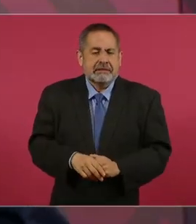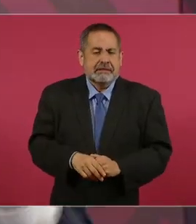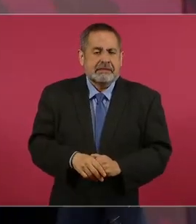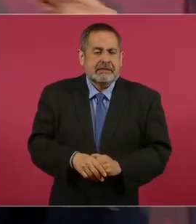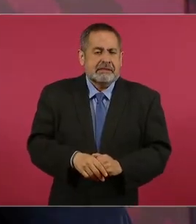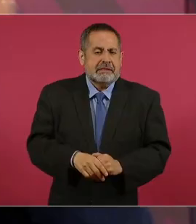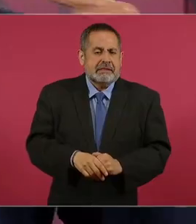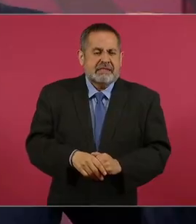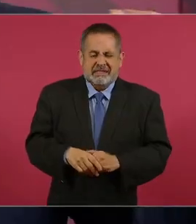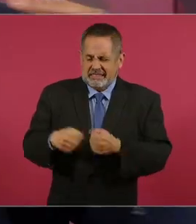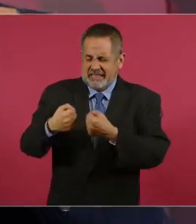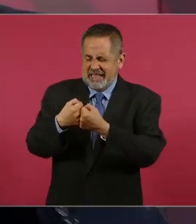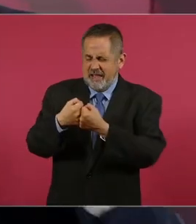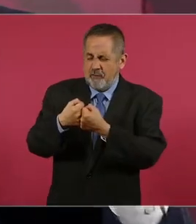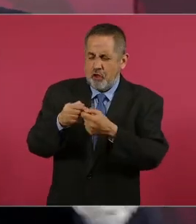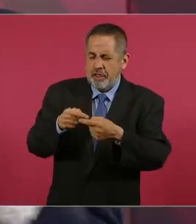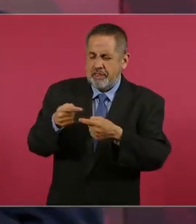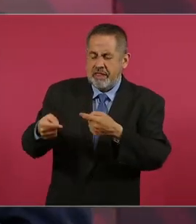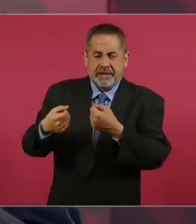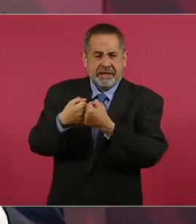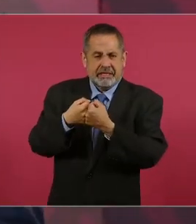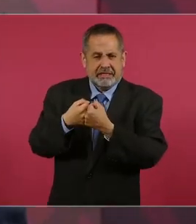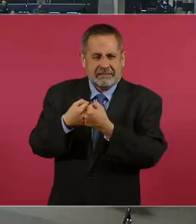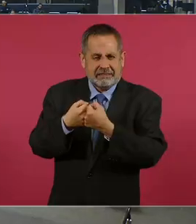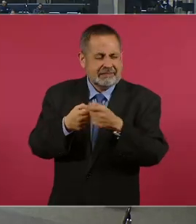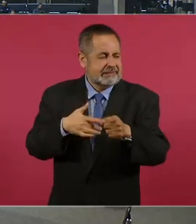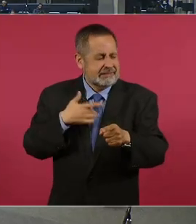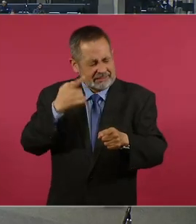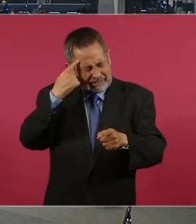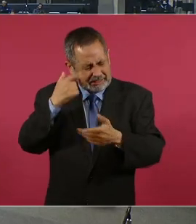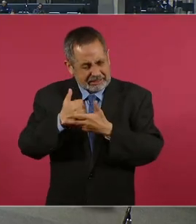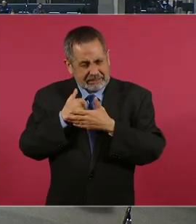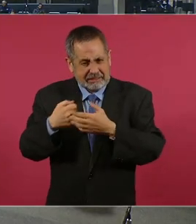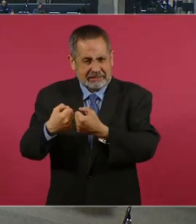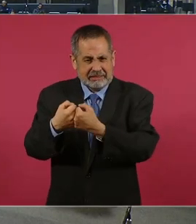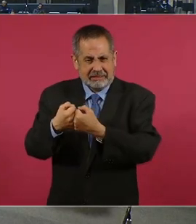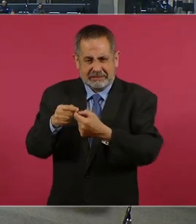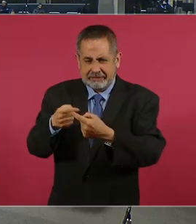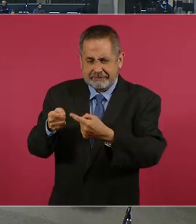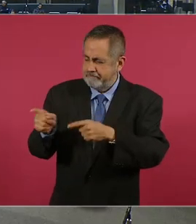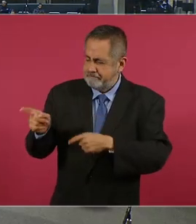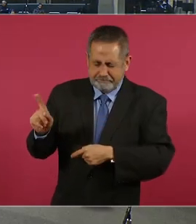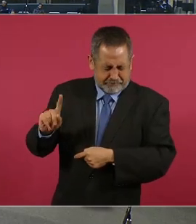es en los límites, a ver quién nos ayuda. No,